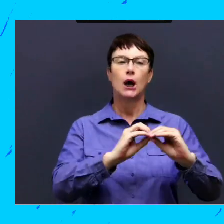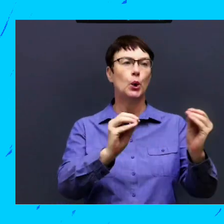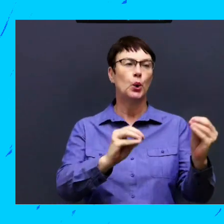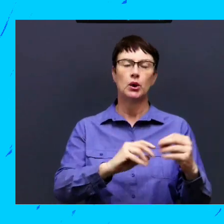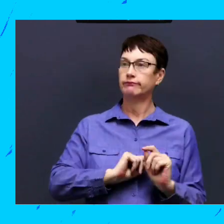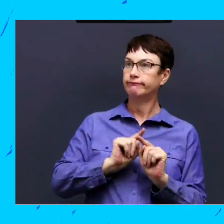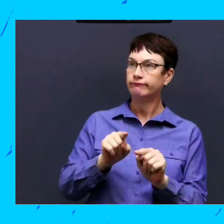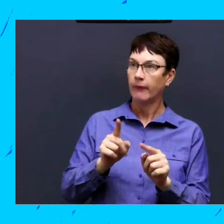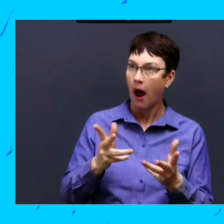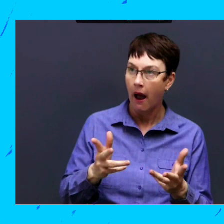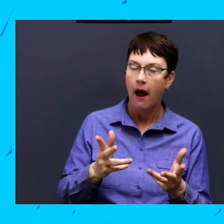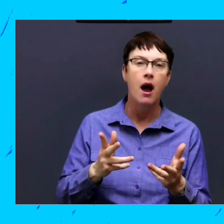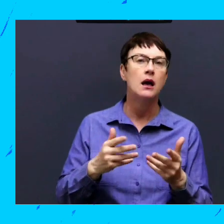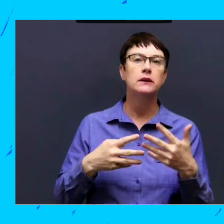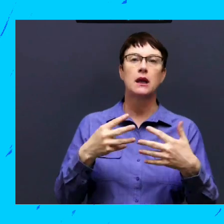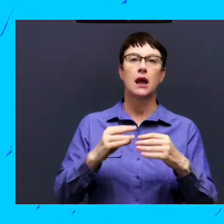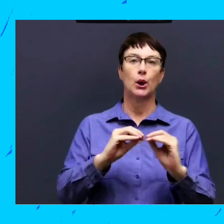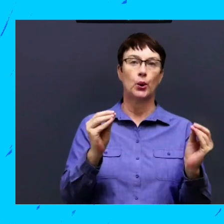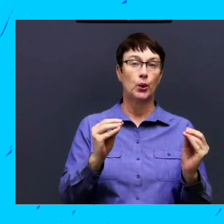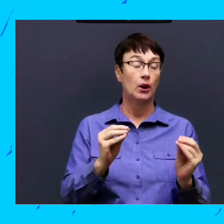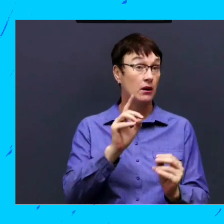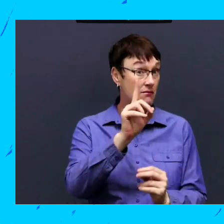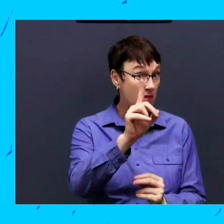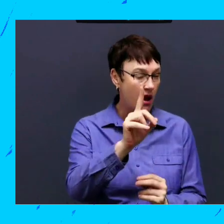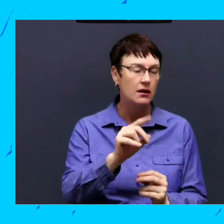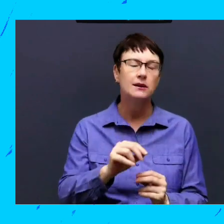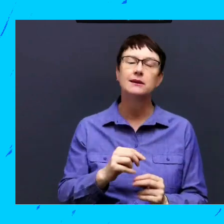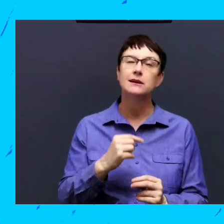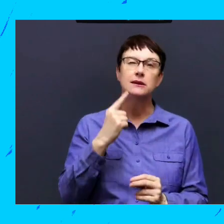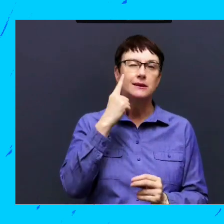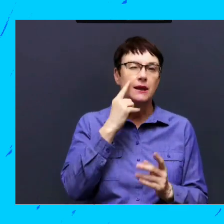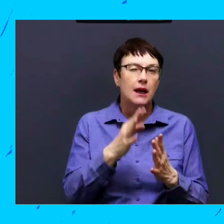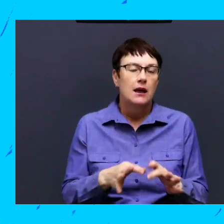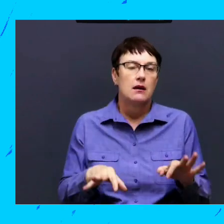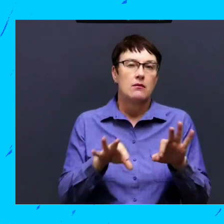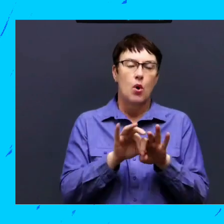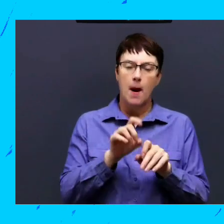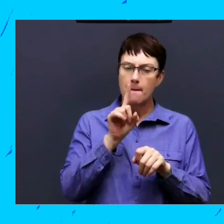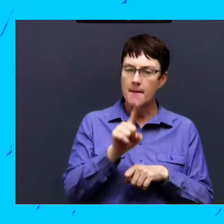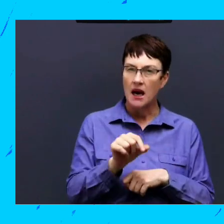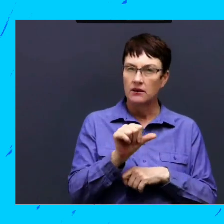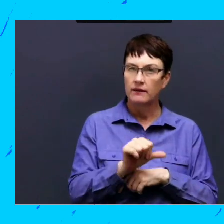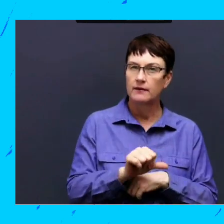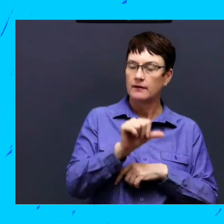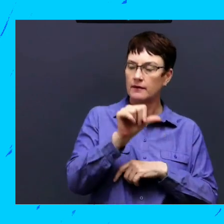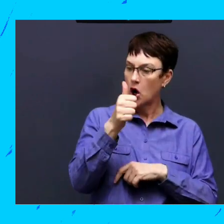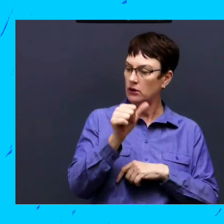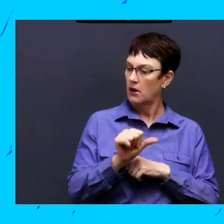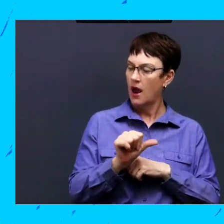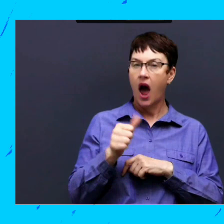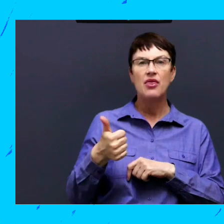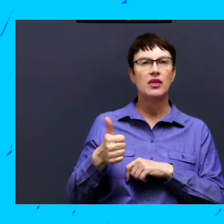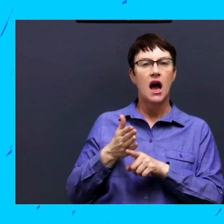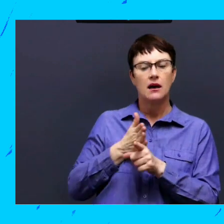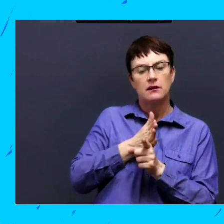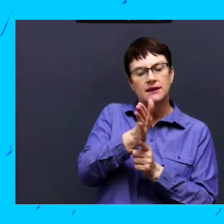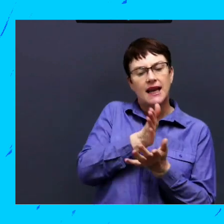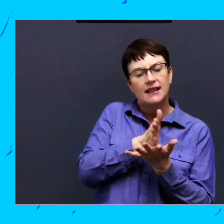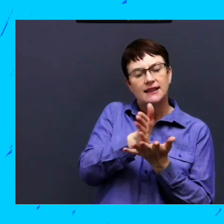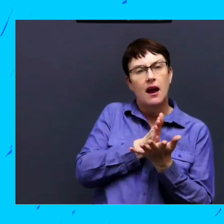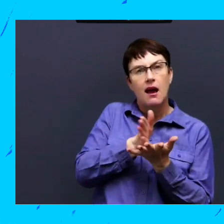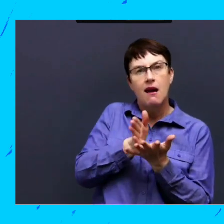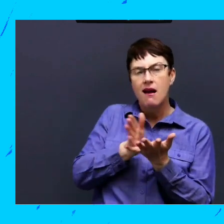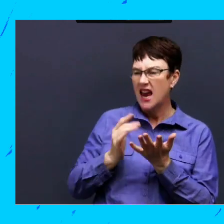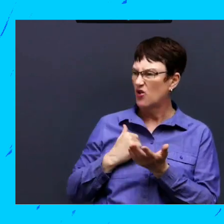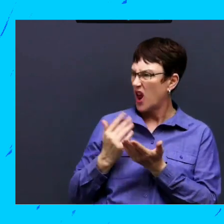en la ausencia de datos. Realmente hablen con otros sectores y aliados. Van a sorprenderse cuántos datos